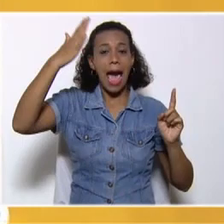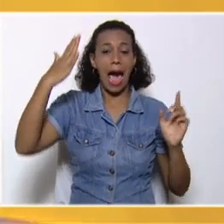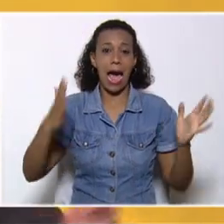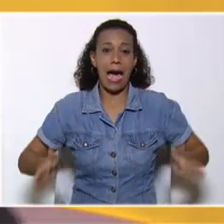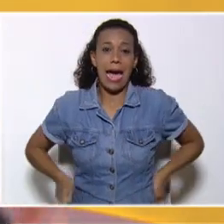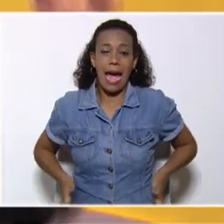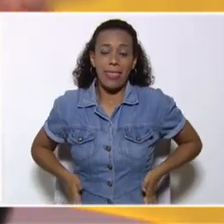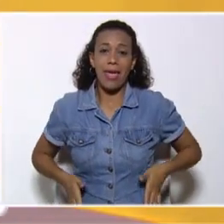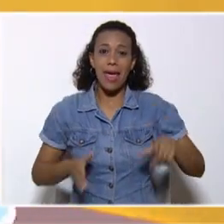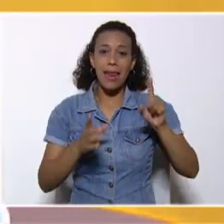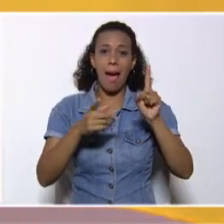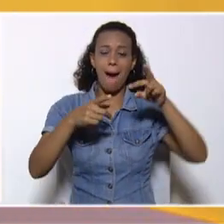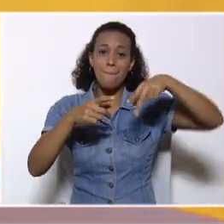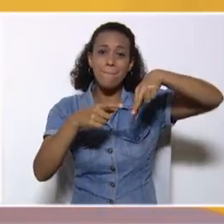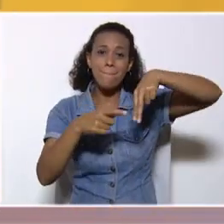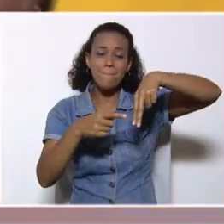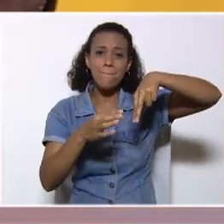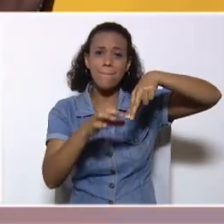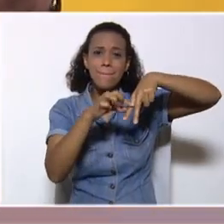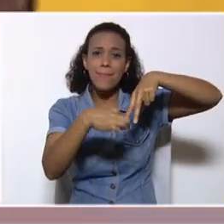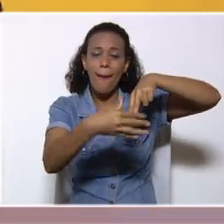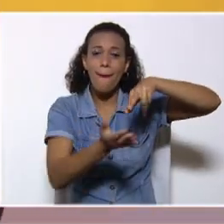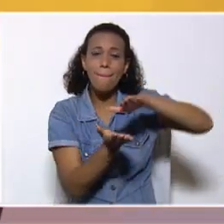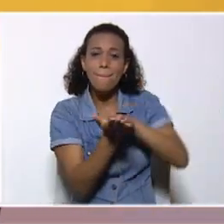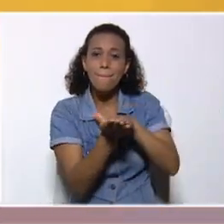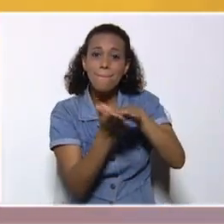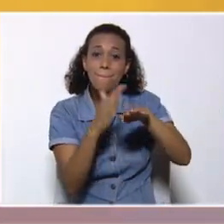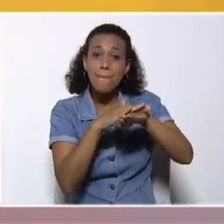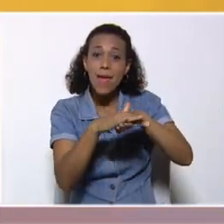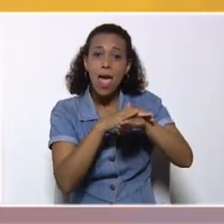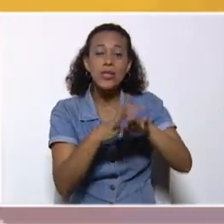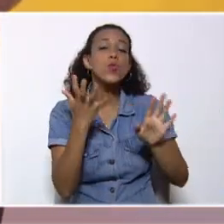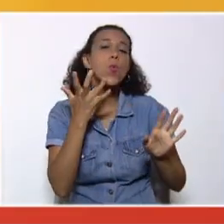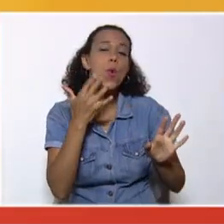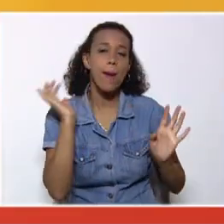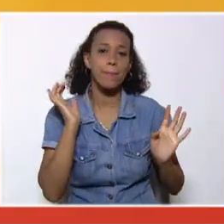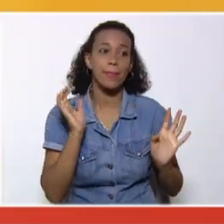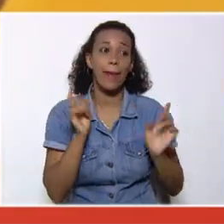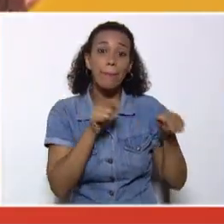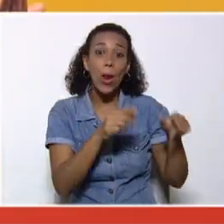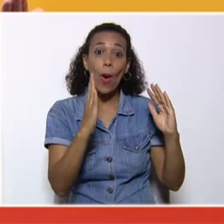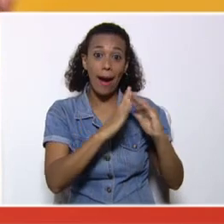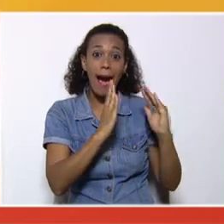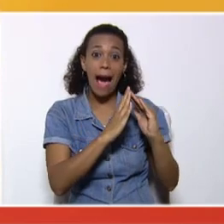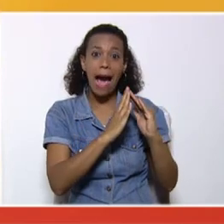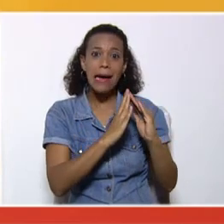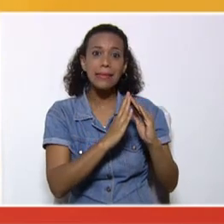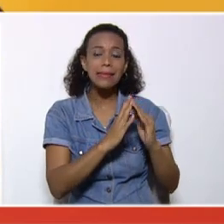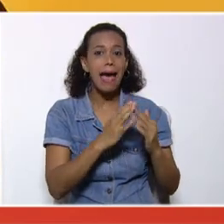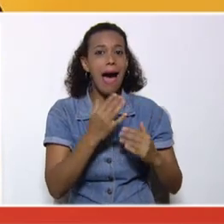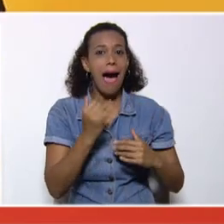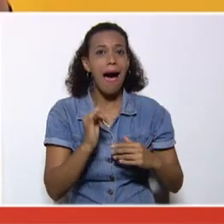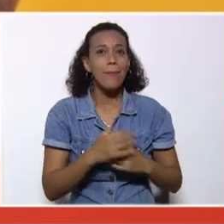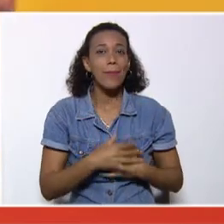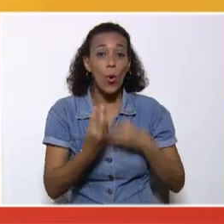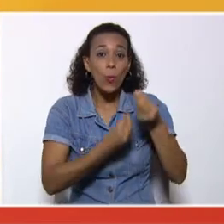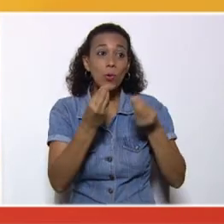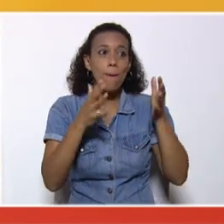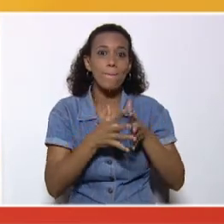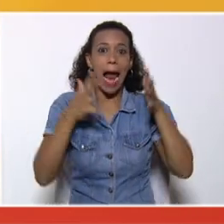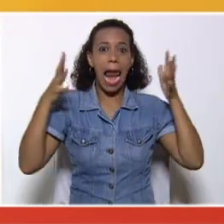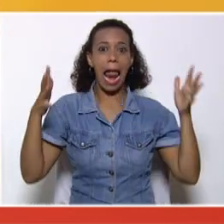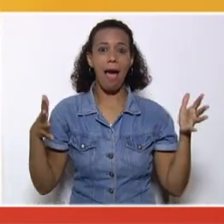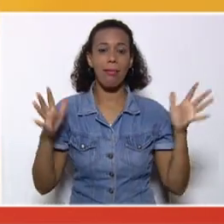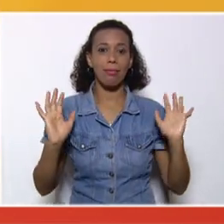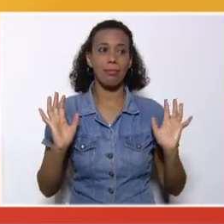cadera, piernas, pies, y así. Aquí es un ejemplo, pero yo sé que en casa ustedes lo pueden hacer de